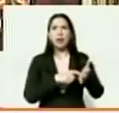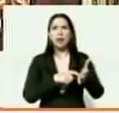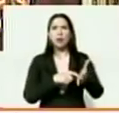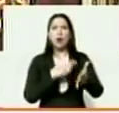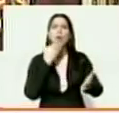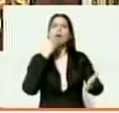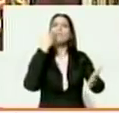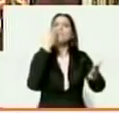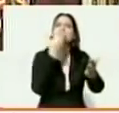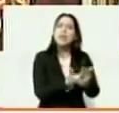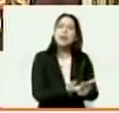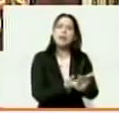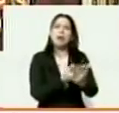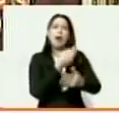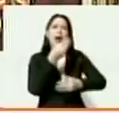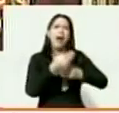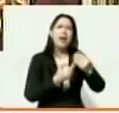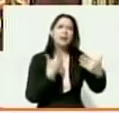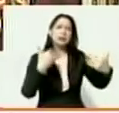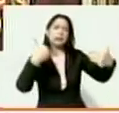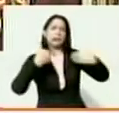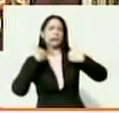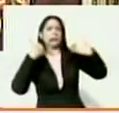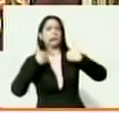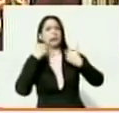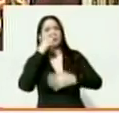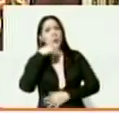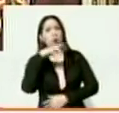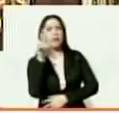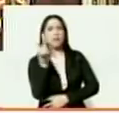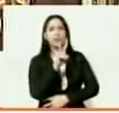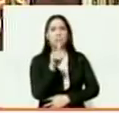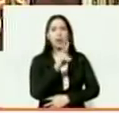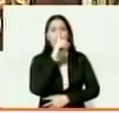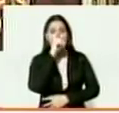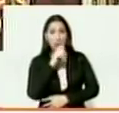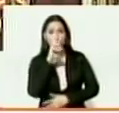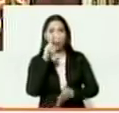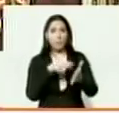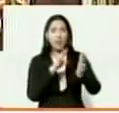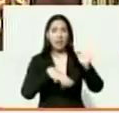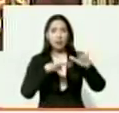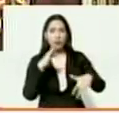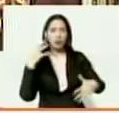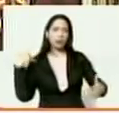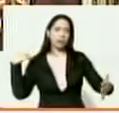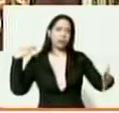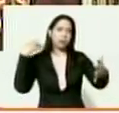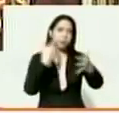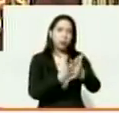suplicio que han hecho pasar al pueblo venezolano desde el año 2014 hasta nuestros días.